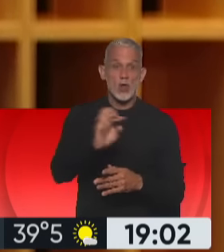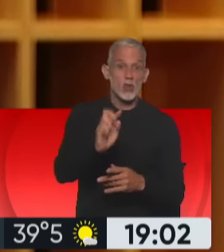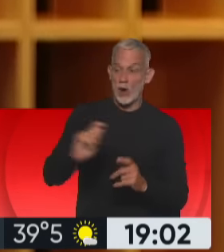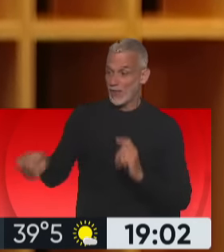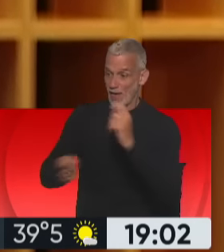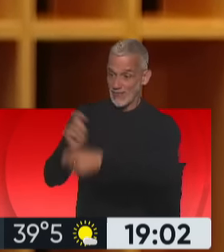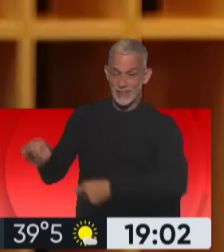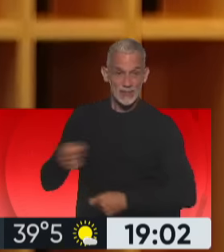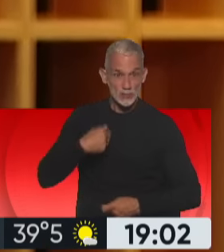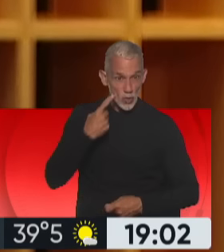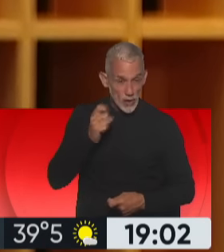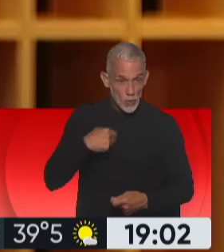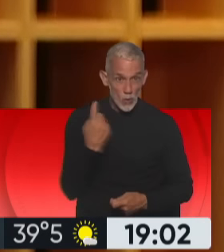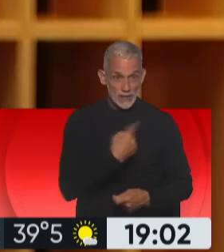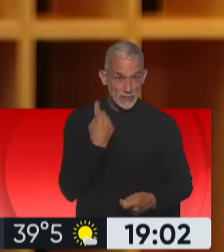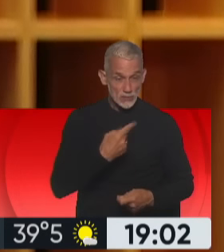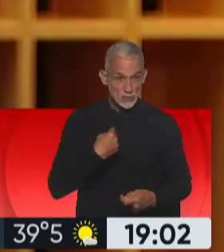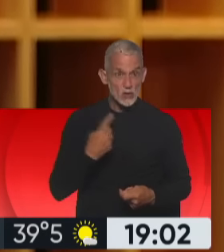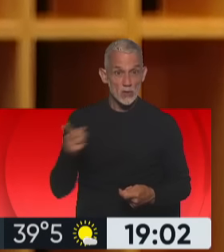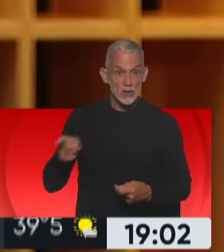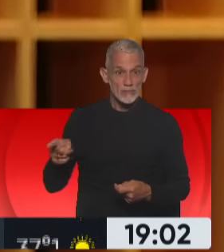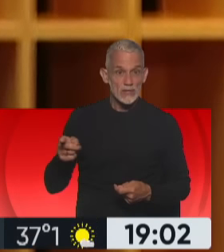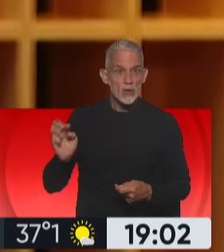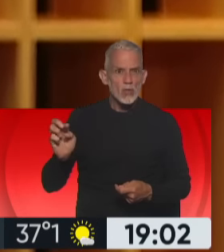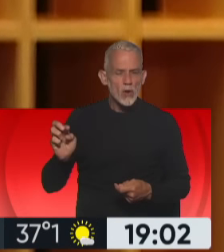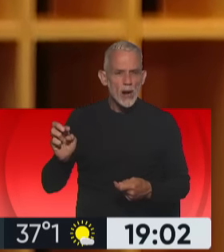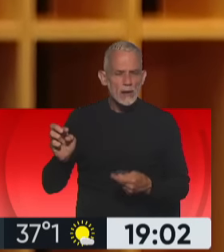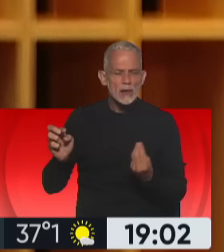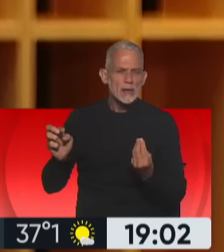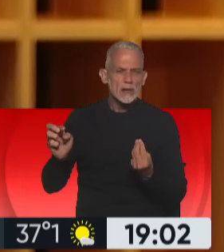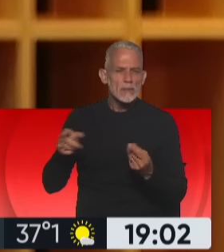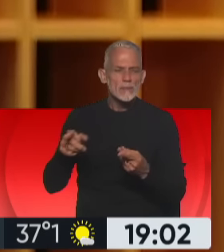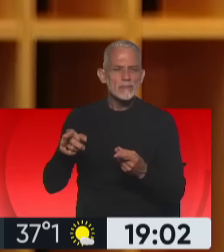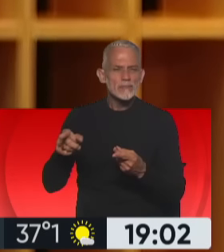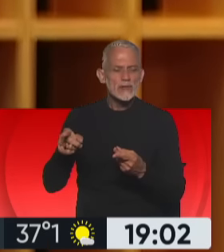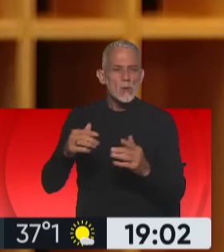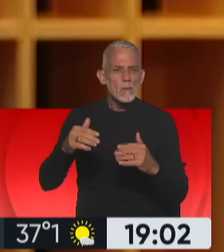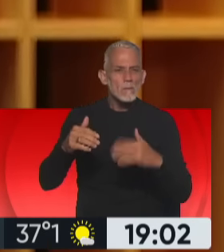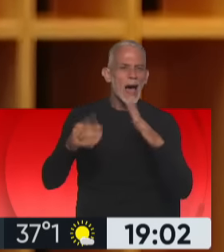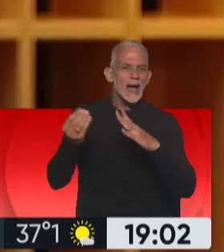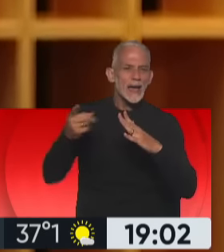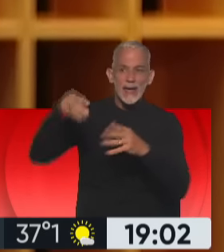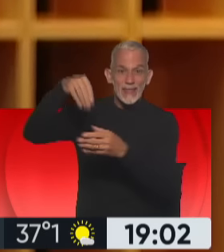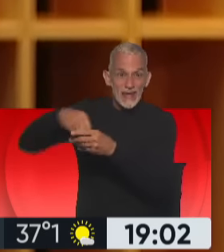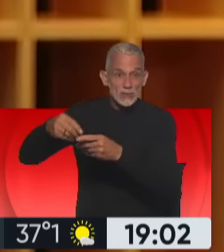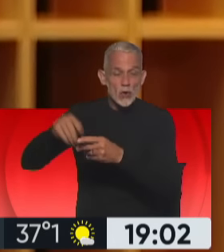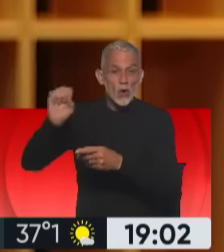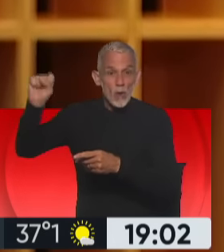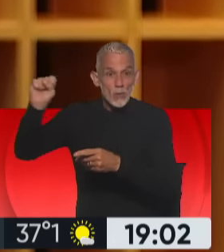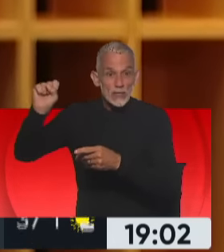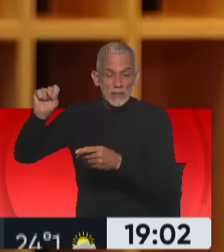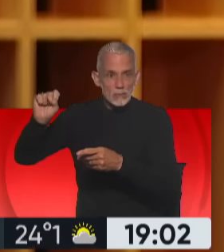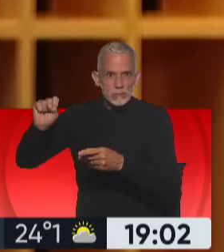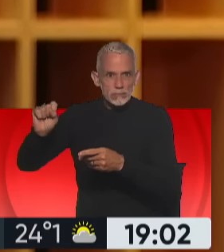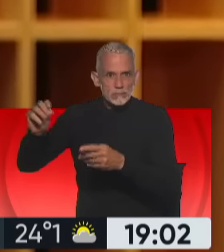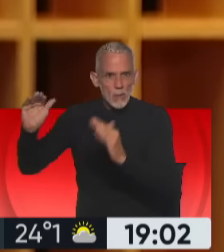Claro, lo que uno no se daba cuenta es que eso era más que lo que ganaba estando, digamos, adentro del sistema comunista.